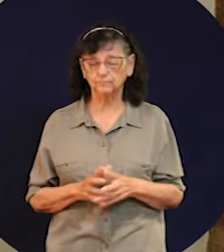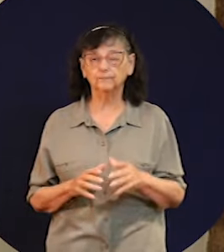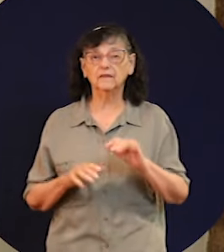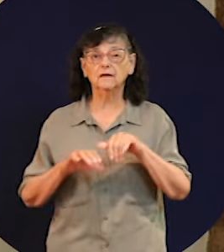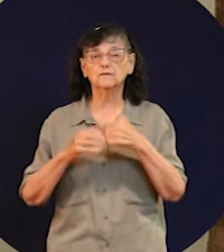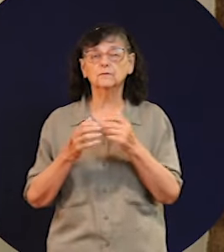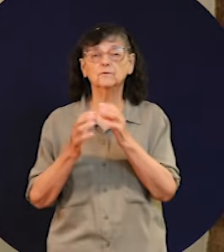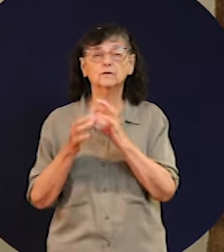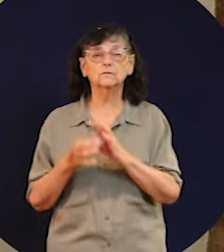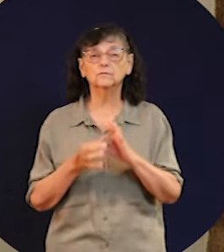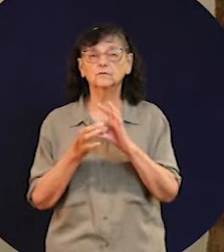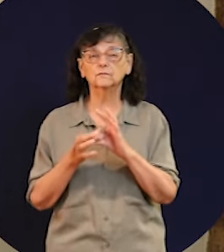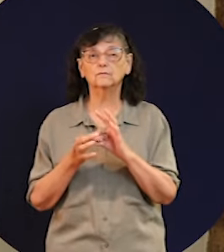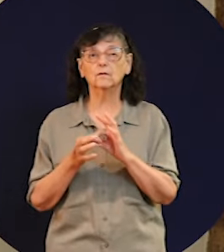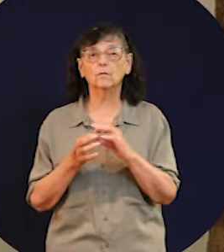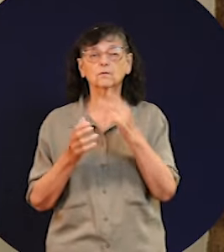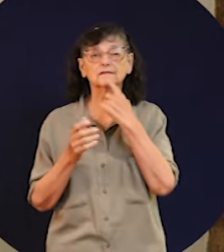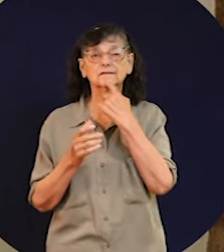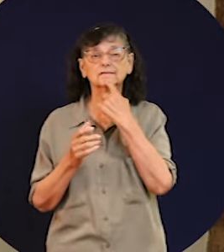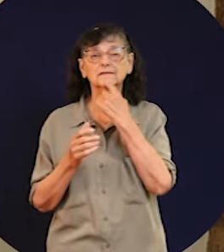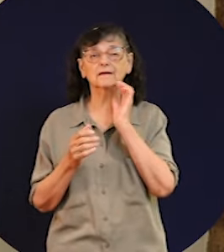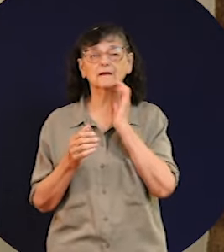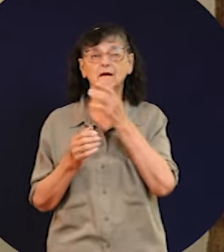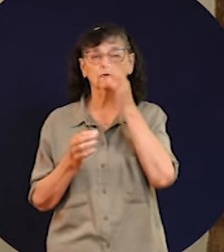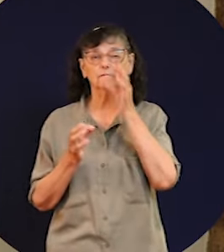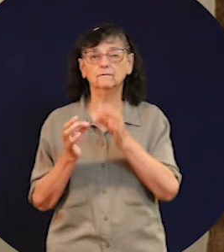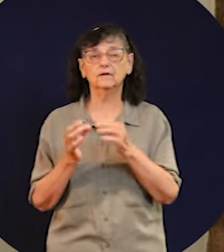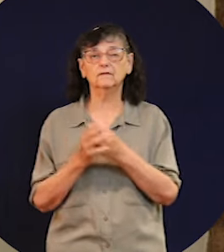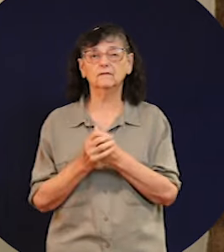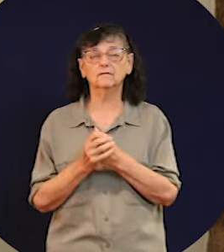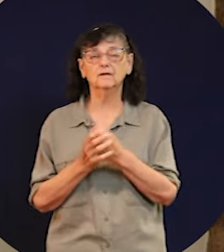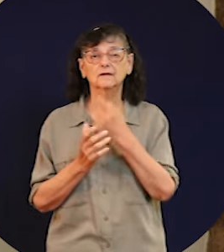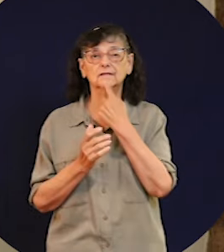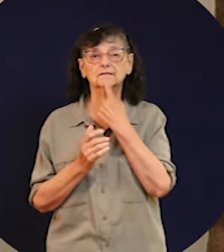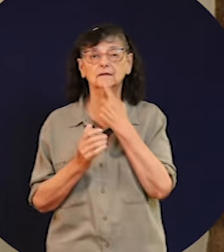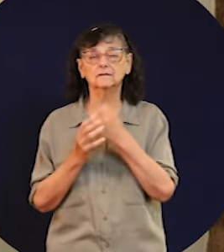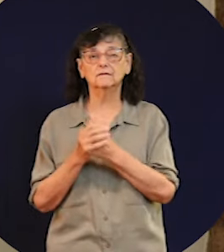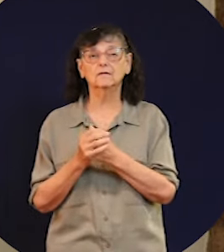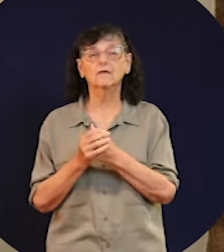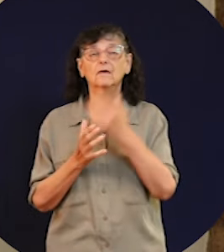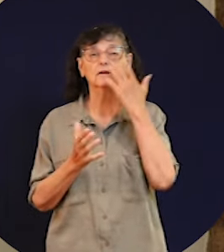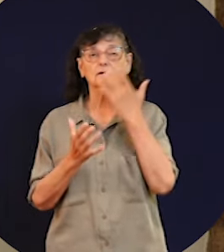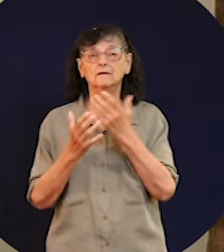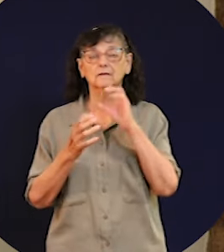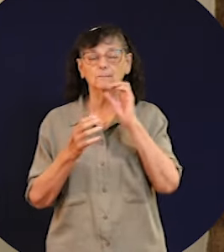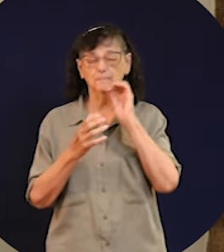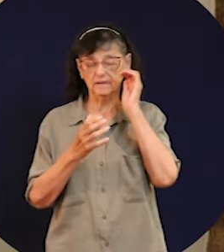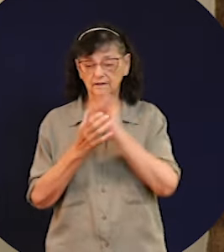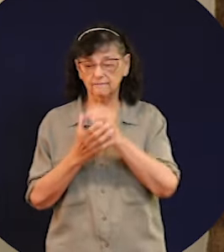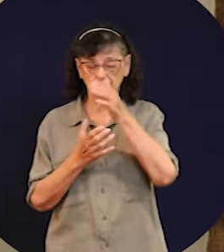Como una comunidad, profesemos nuestra fe, diciendo: creo en Dios, Padre